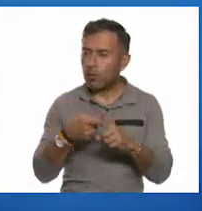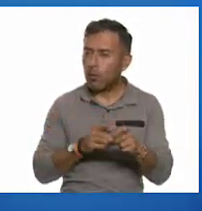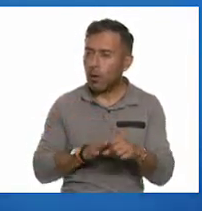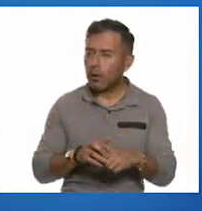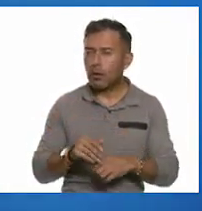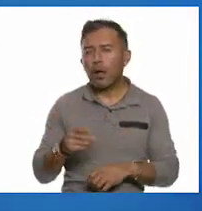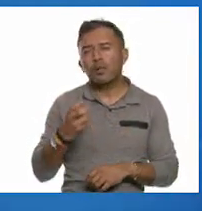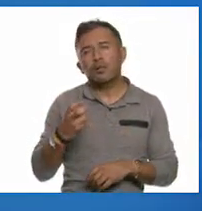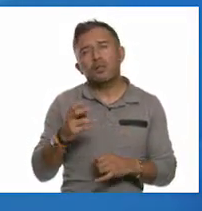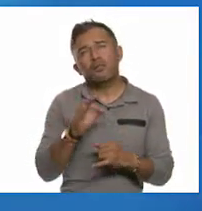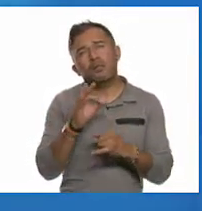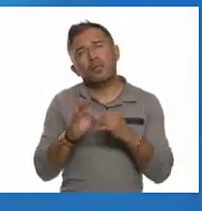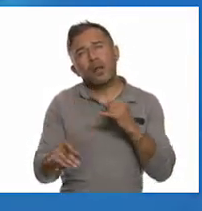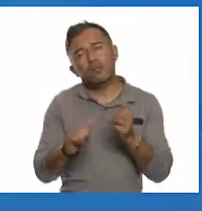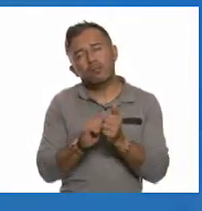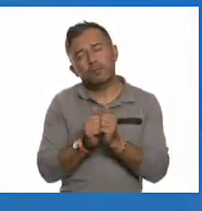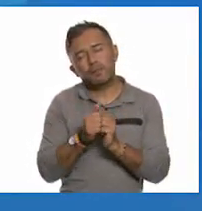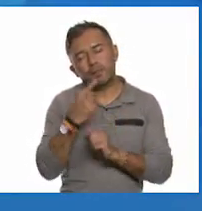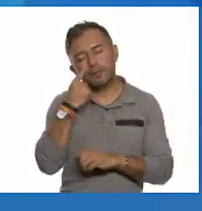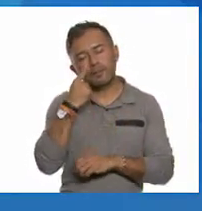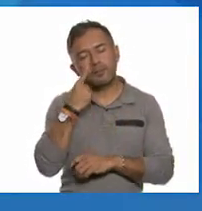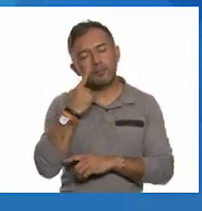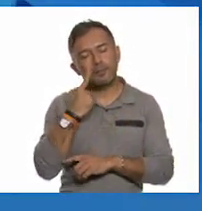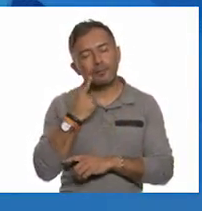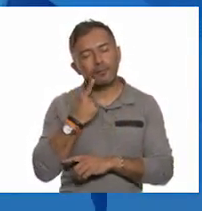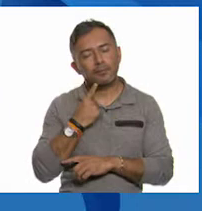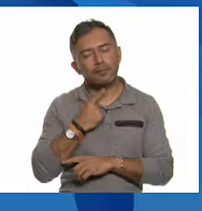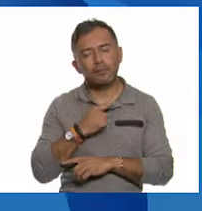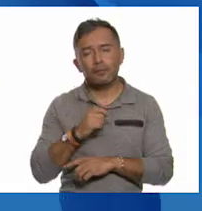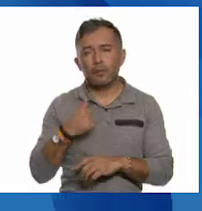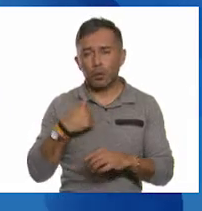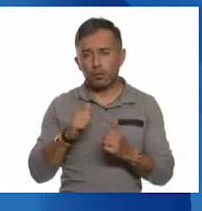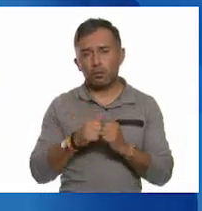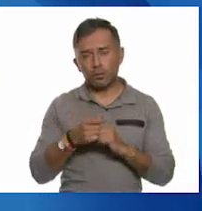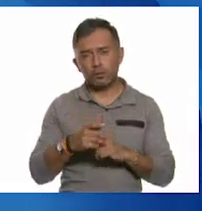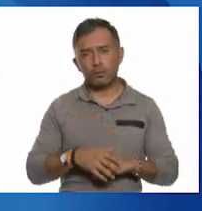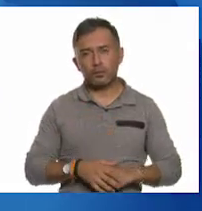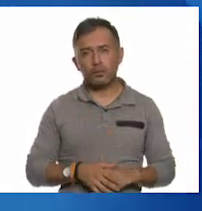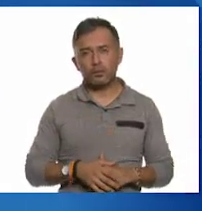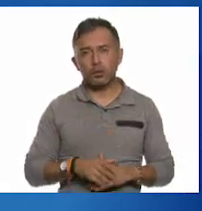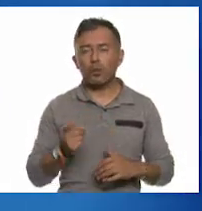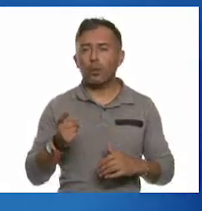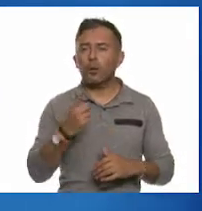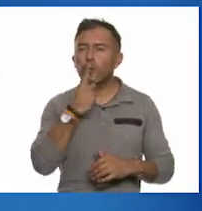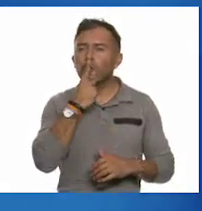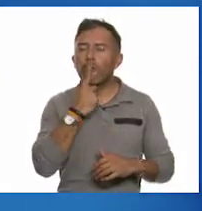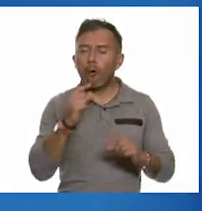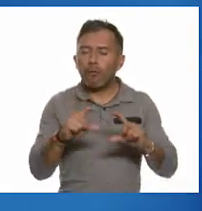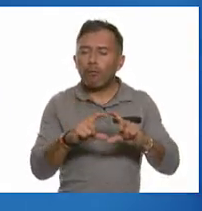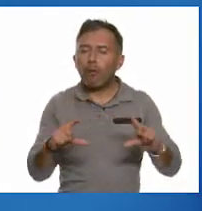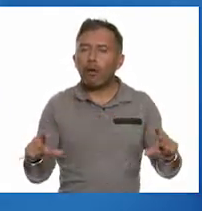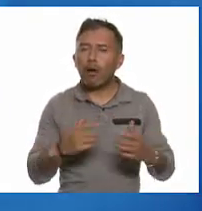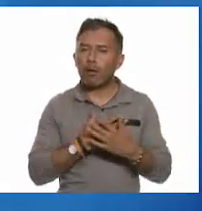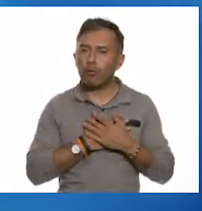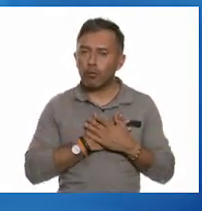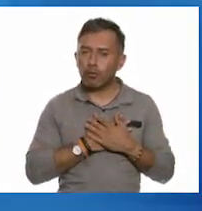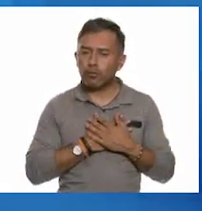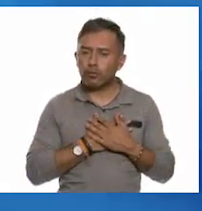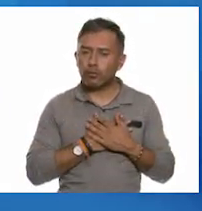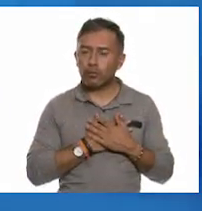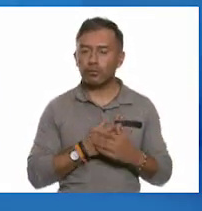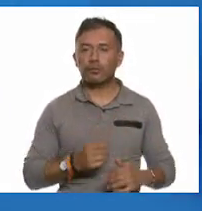es el final que nos hizo llorar. Le voy a poner una línea de color rojito de amor. Ok. Muy